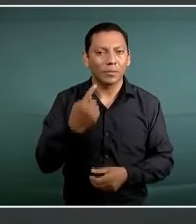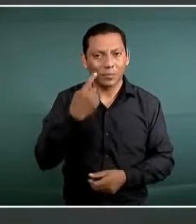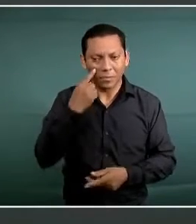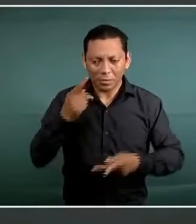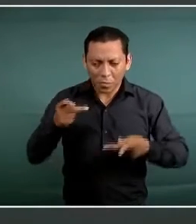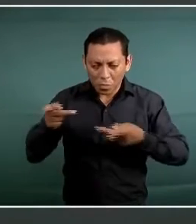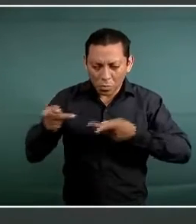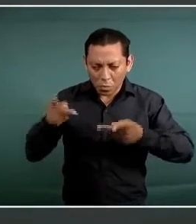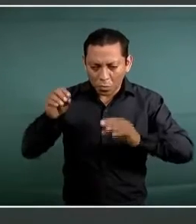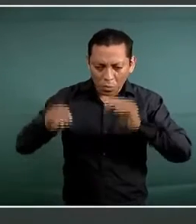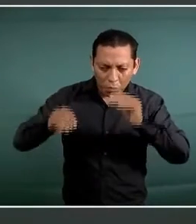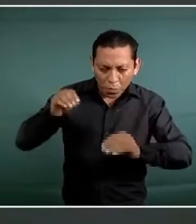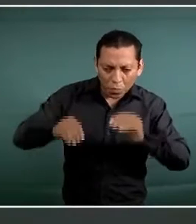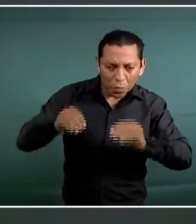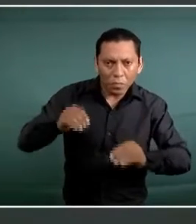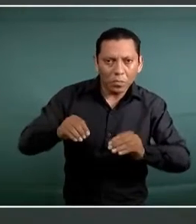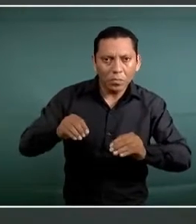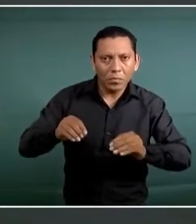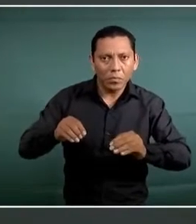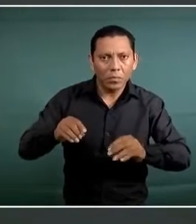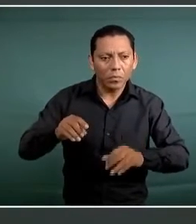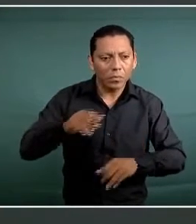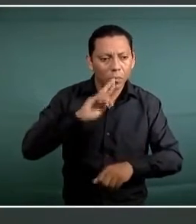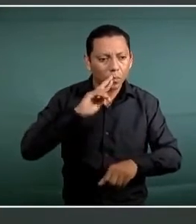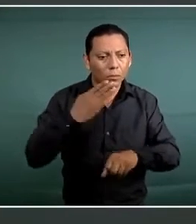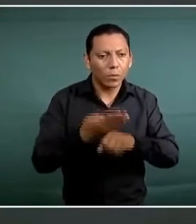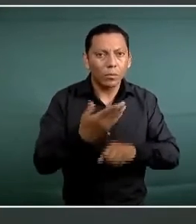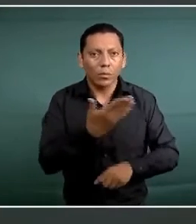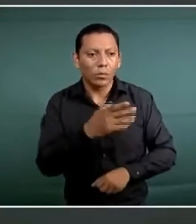estrategia esté en manos de especialistas